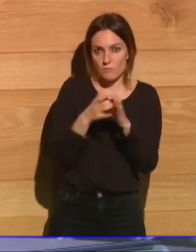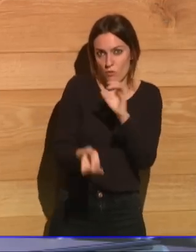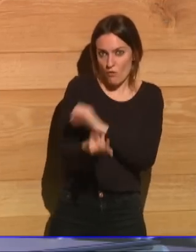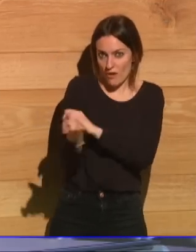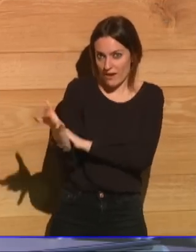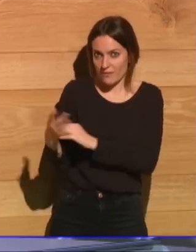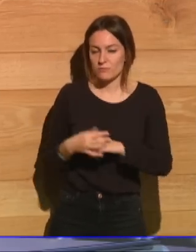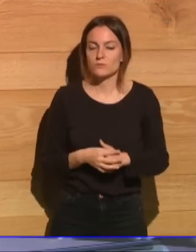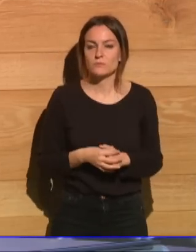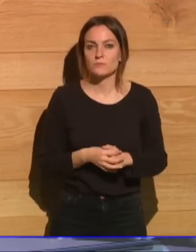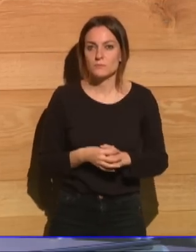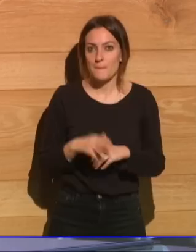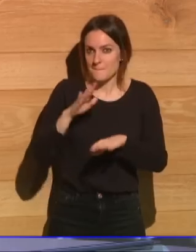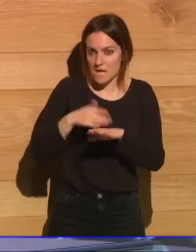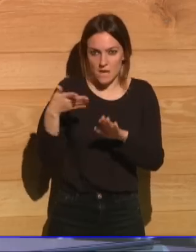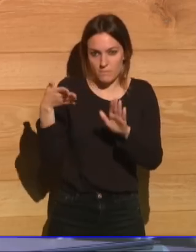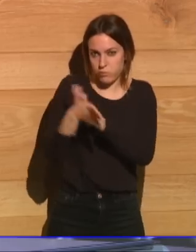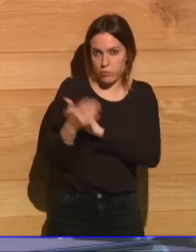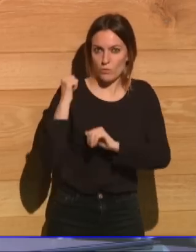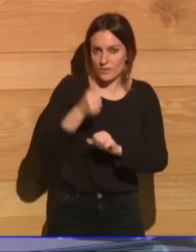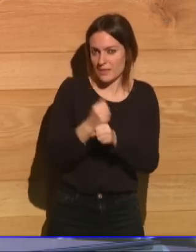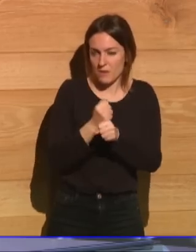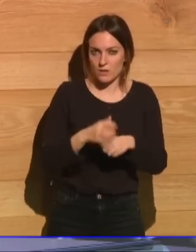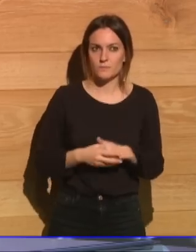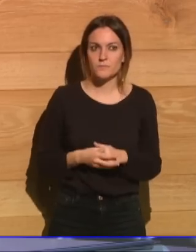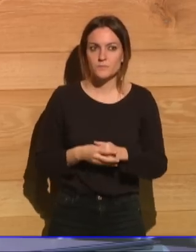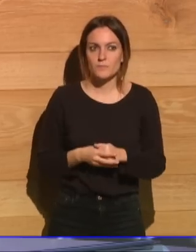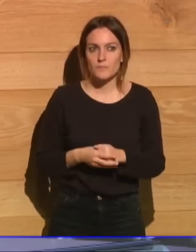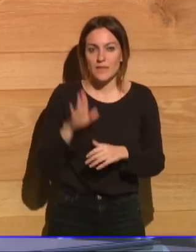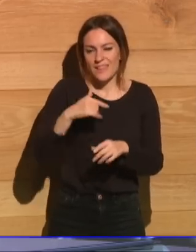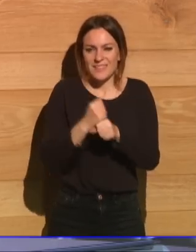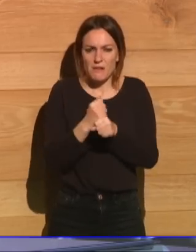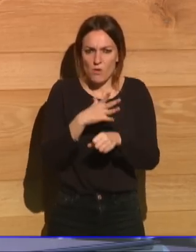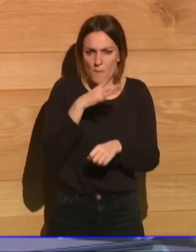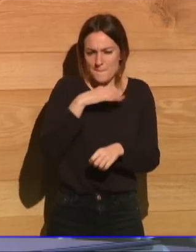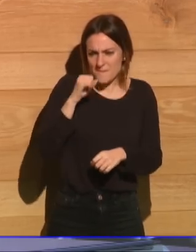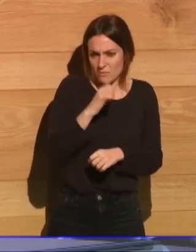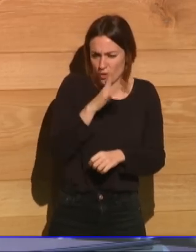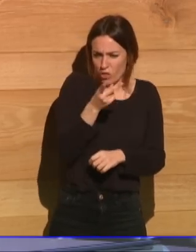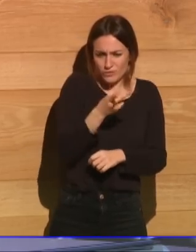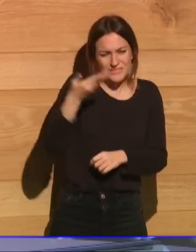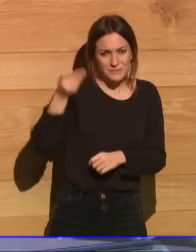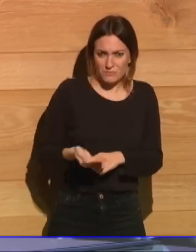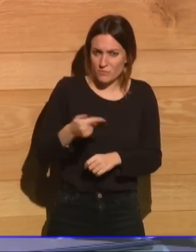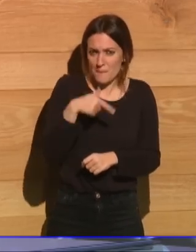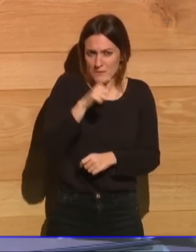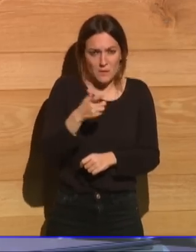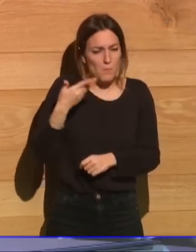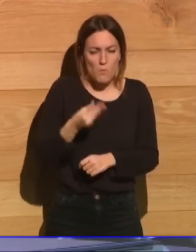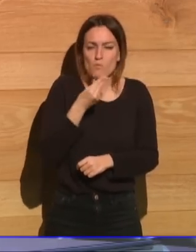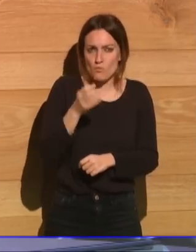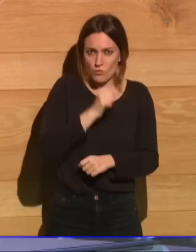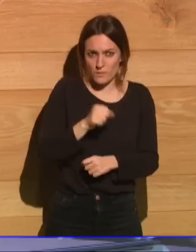Limón, para el resto de su carrera, y que hacen un trabajo espectacular, Impresionante, porque sí. son dos grandísimos operadores. La película